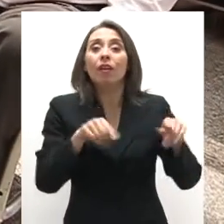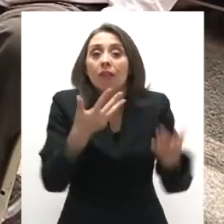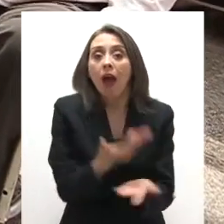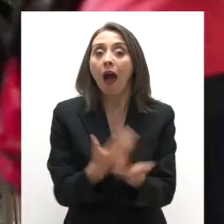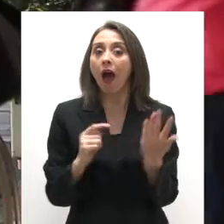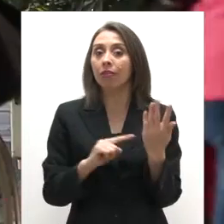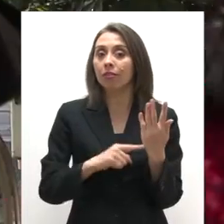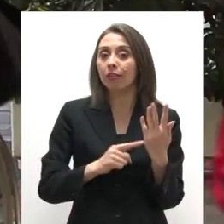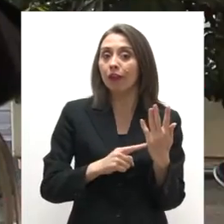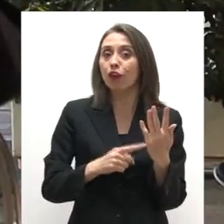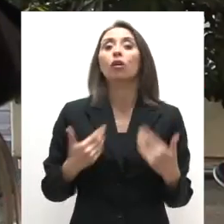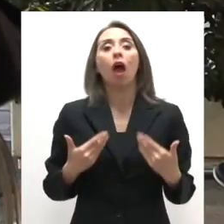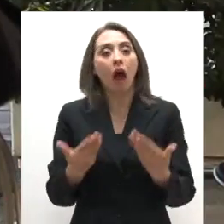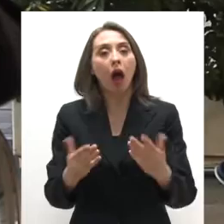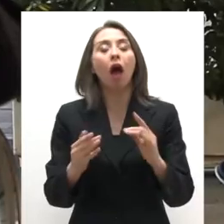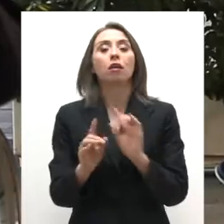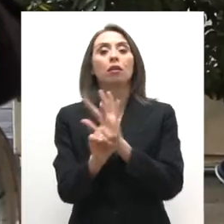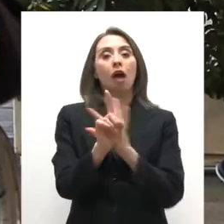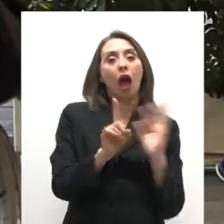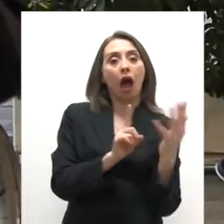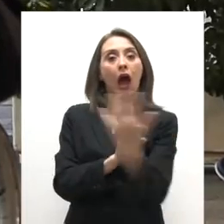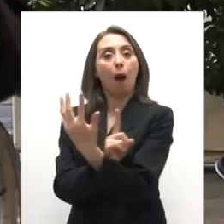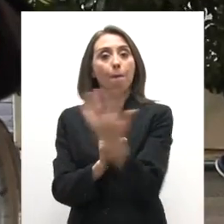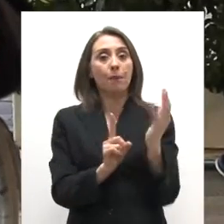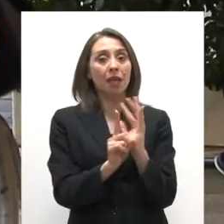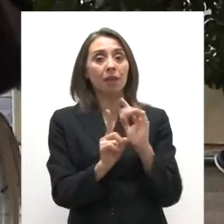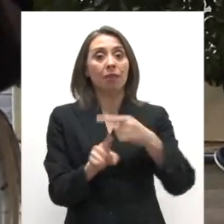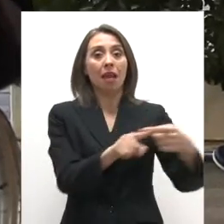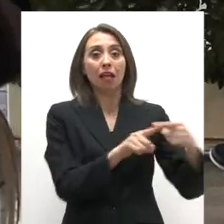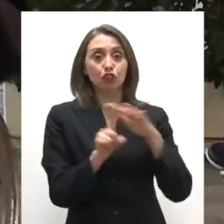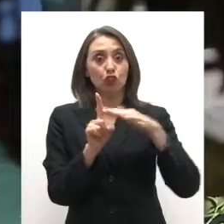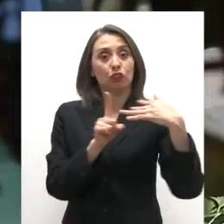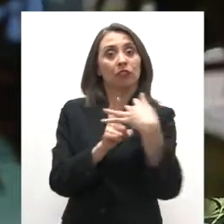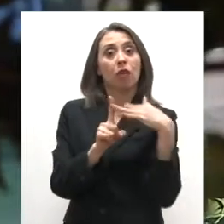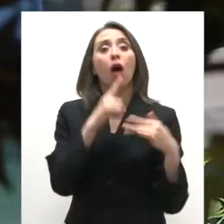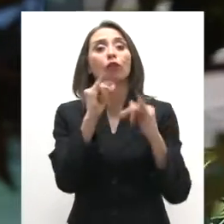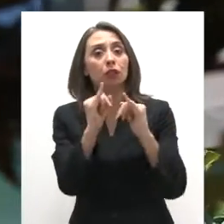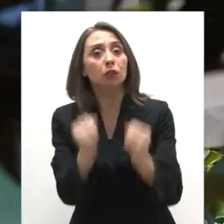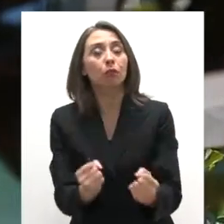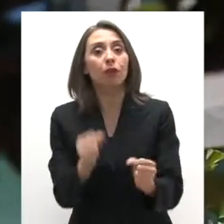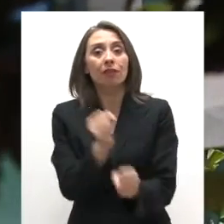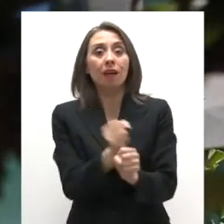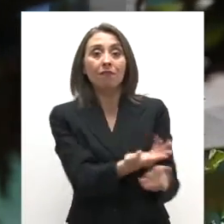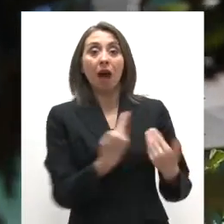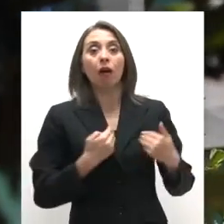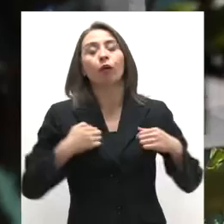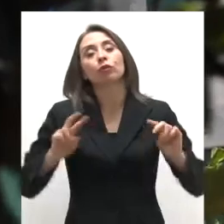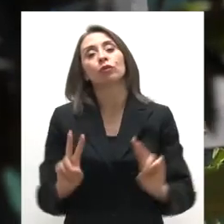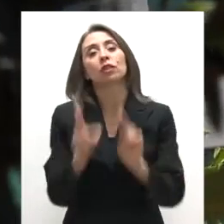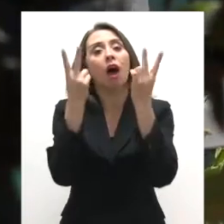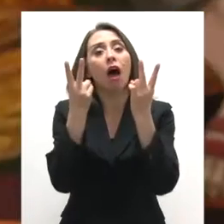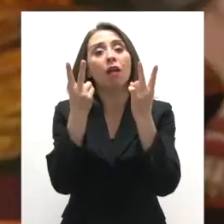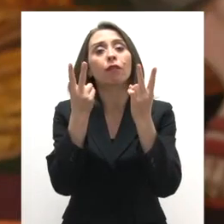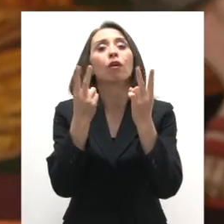están la disposición, está el ambiente social que nos permite decir sí se puede. El trabajo este me salvó, me sirvió mucho